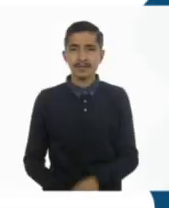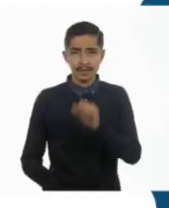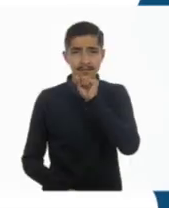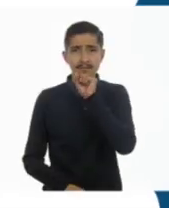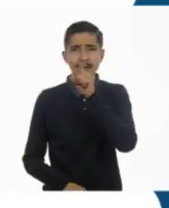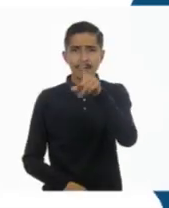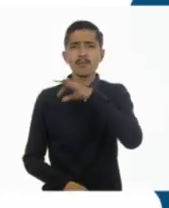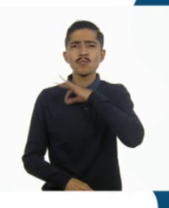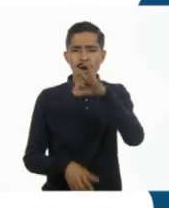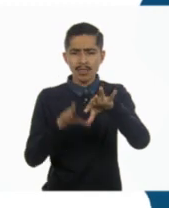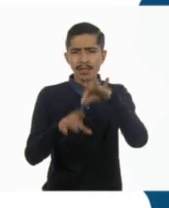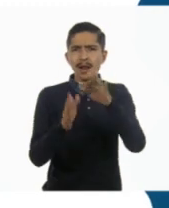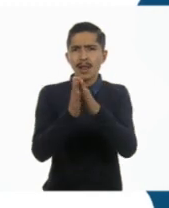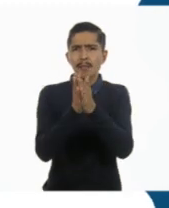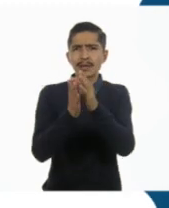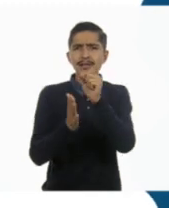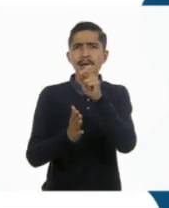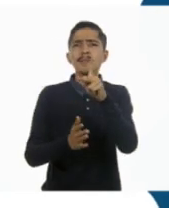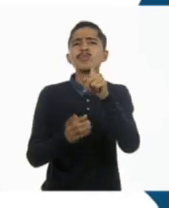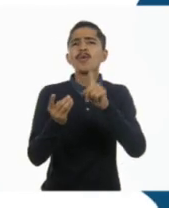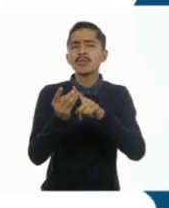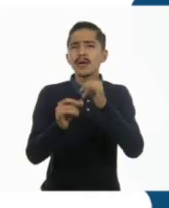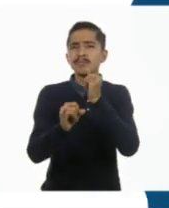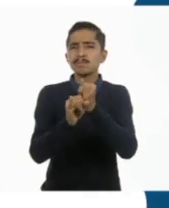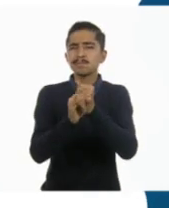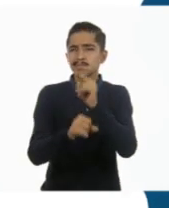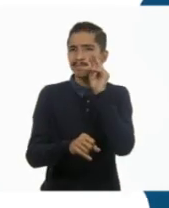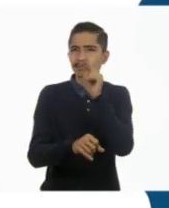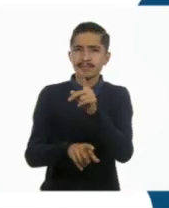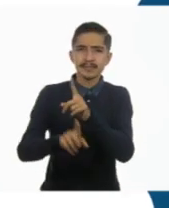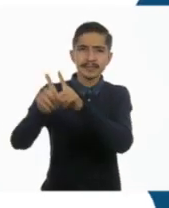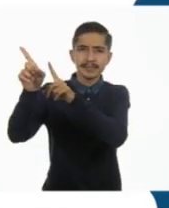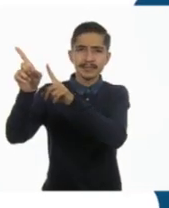También puedes encontrar los libros de texto en la página